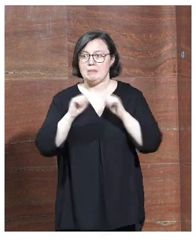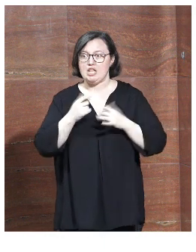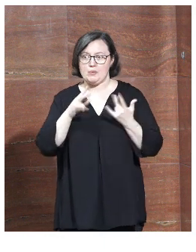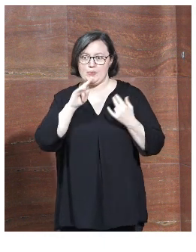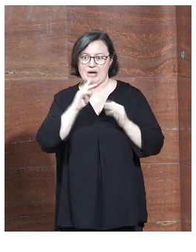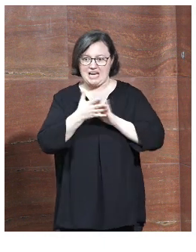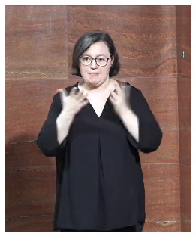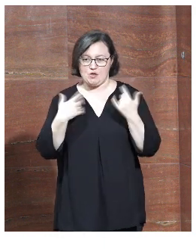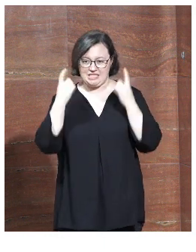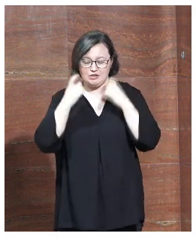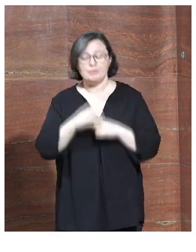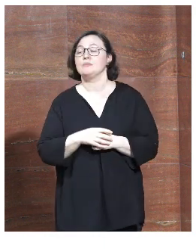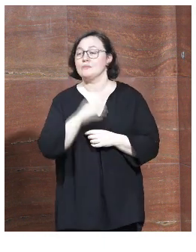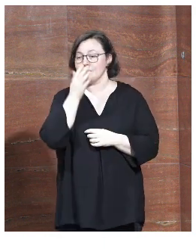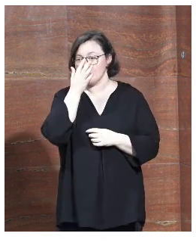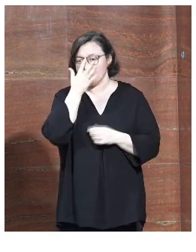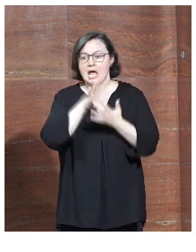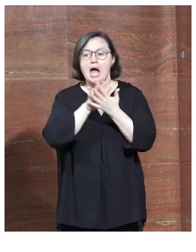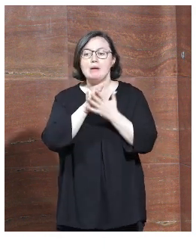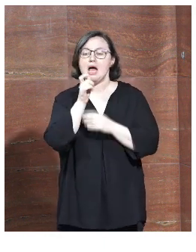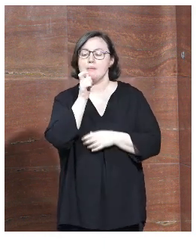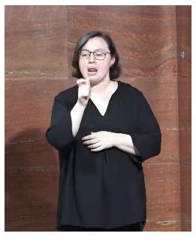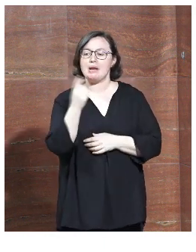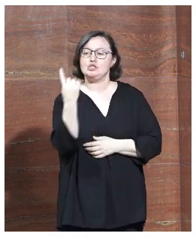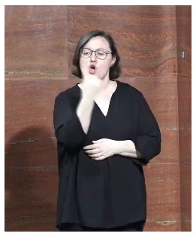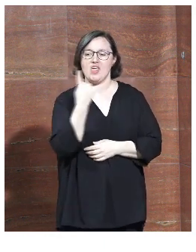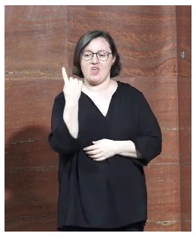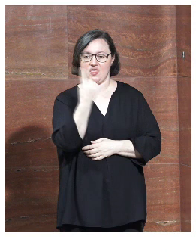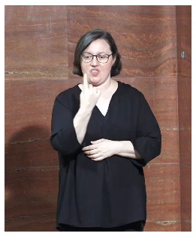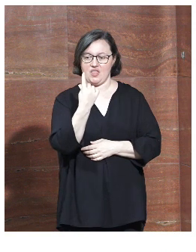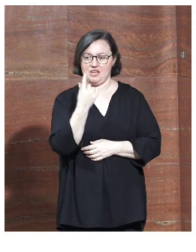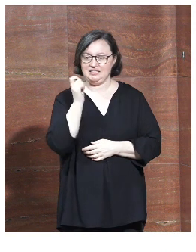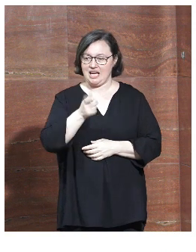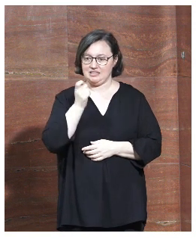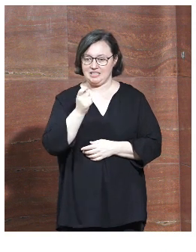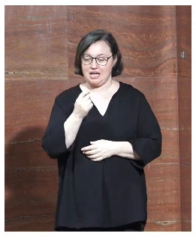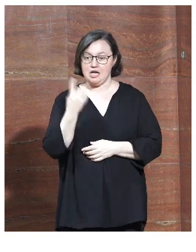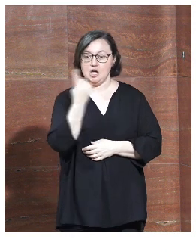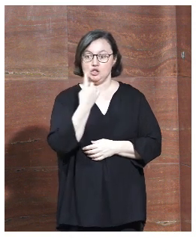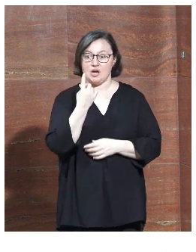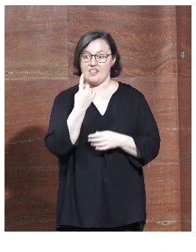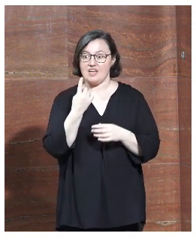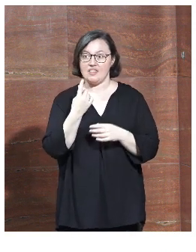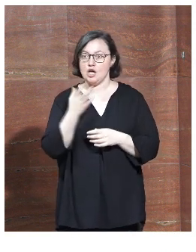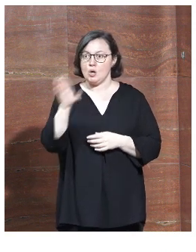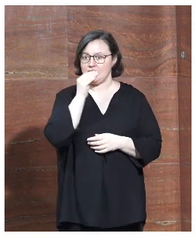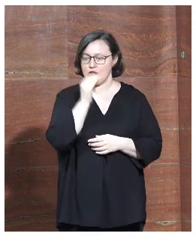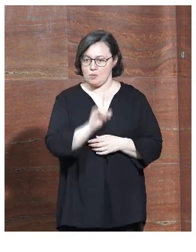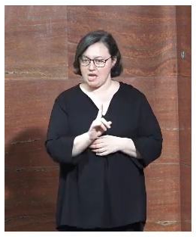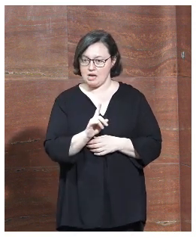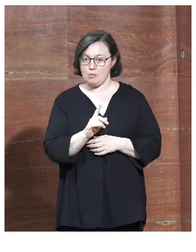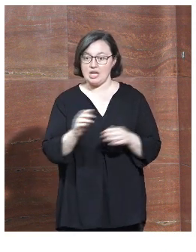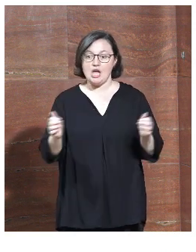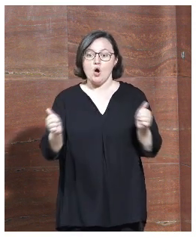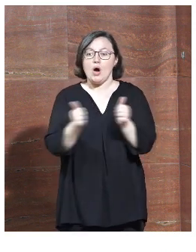deprisa. Se habla mucho de la soledad, y la soledad está mal atendida, ¿no? La